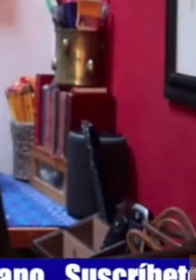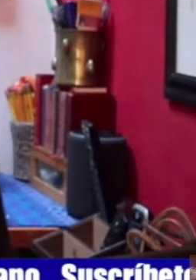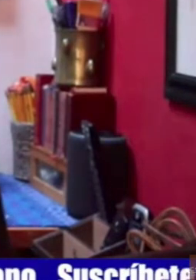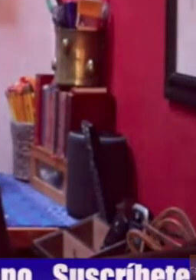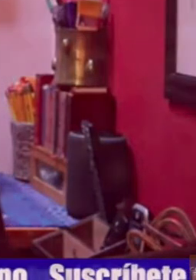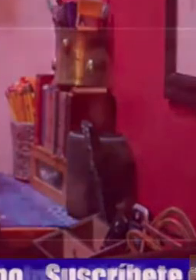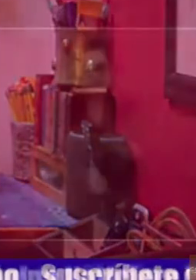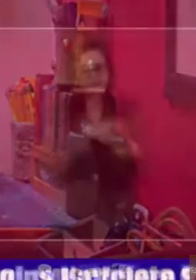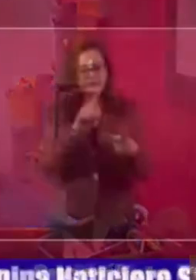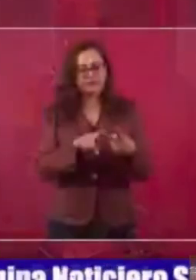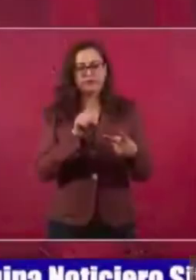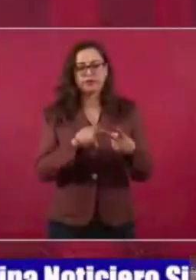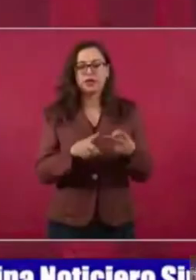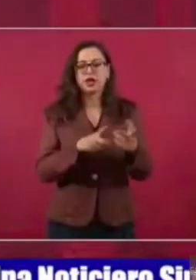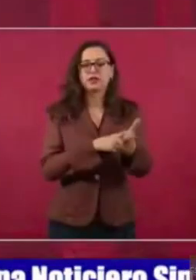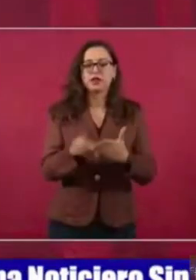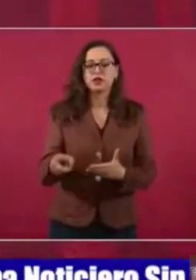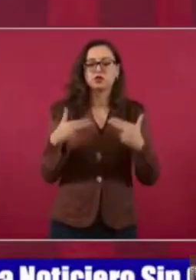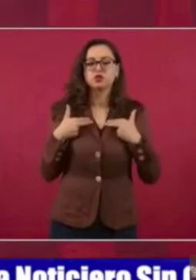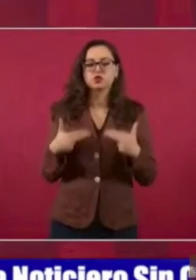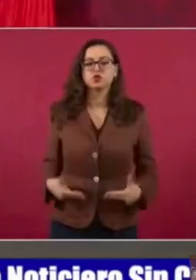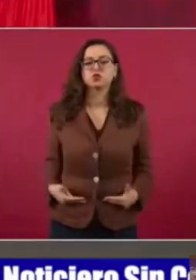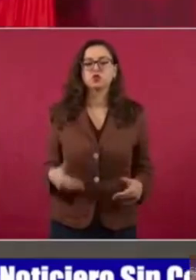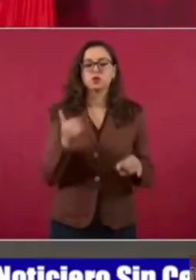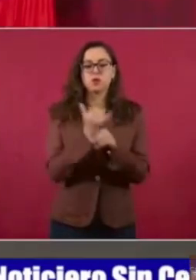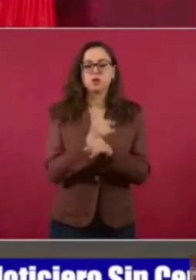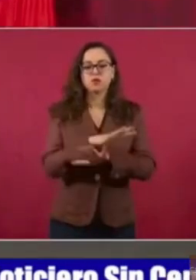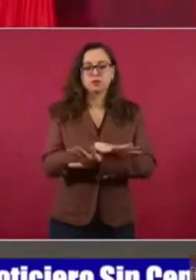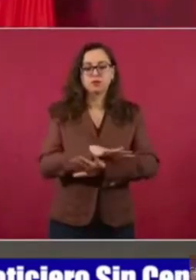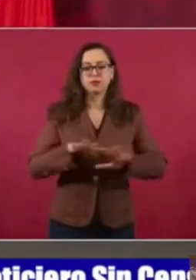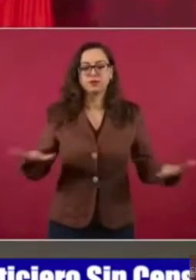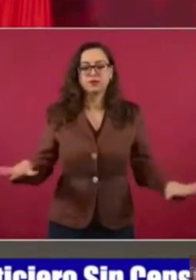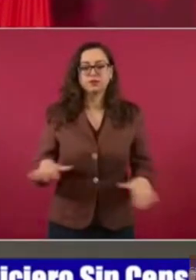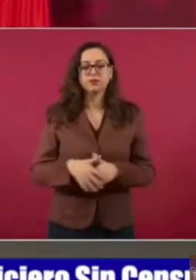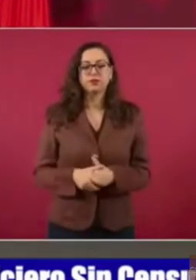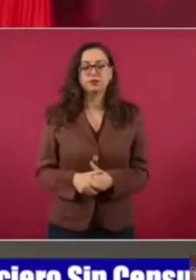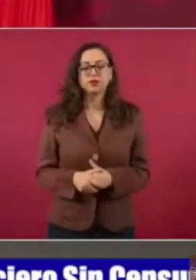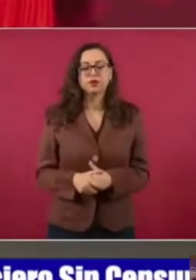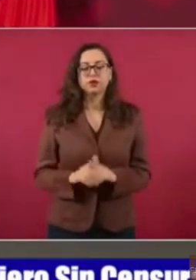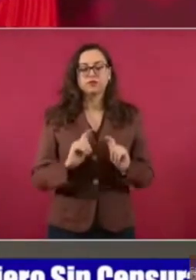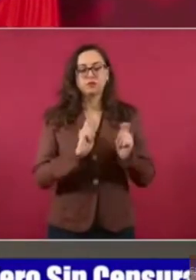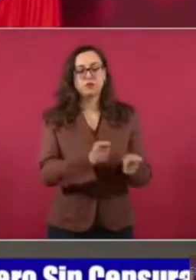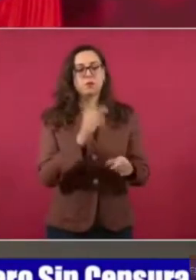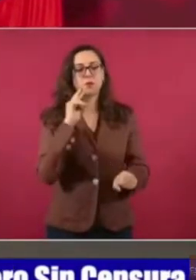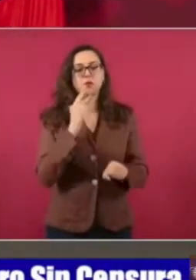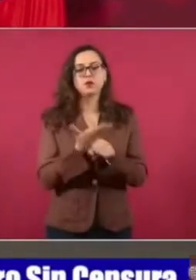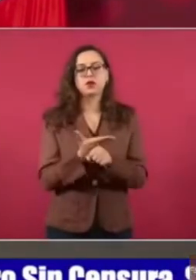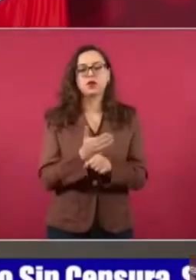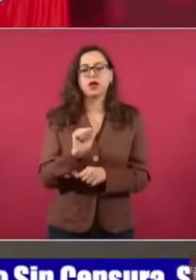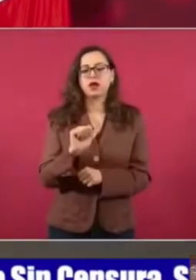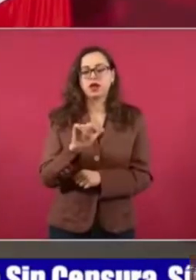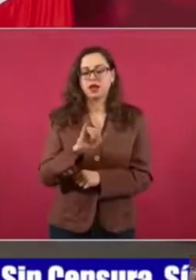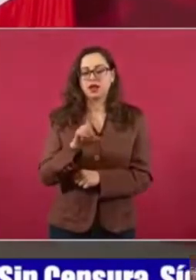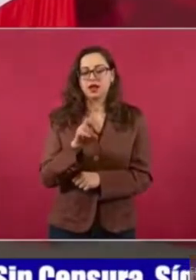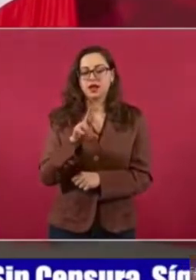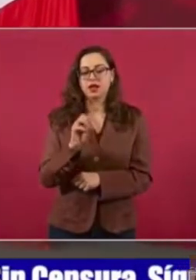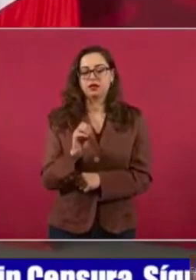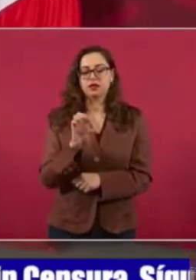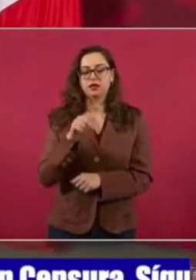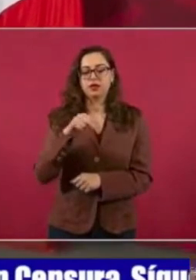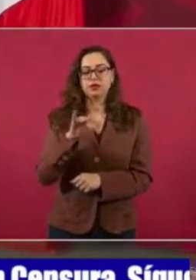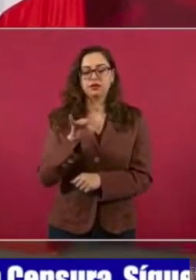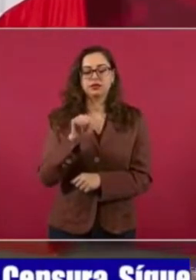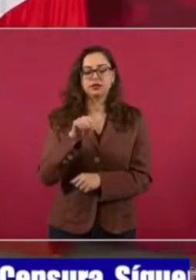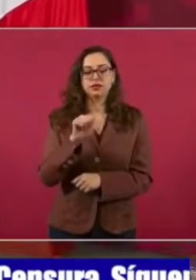dedazo, ¿no? Y por eso mismo sería deseable que los ciudadanos escucharan más de los candidatos que están